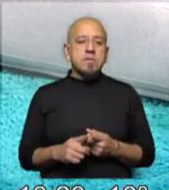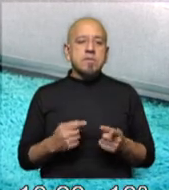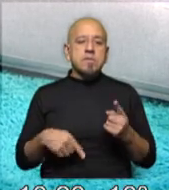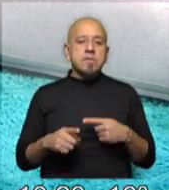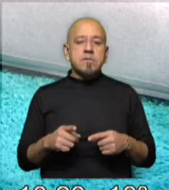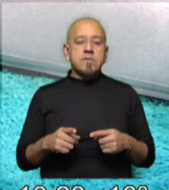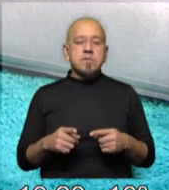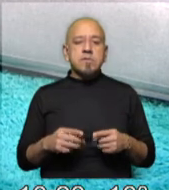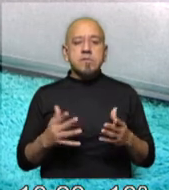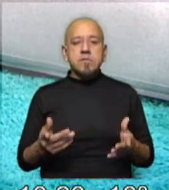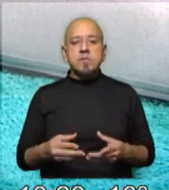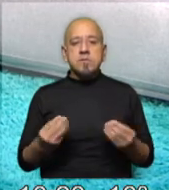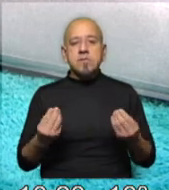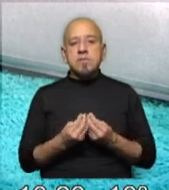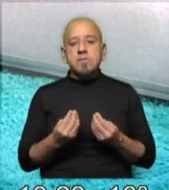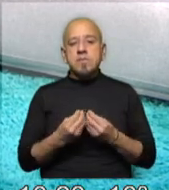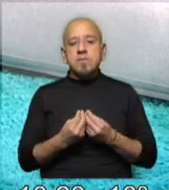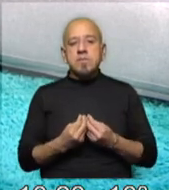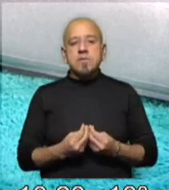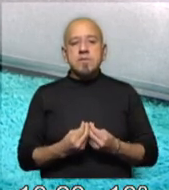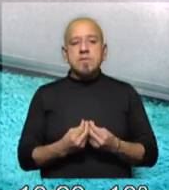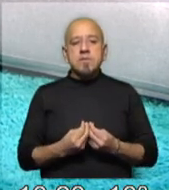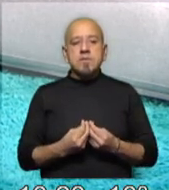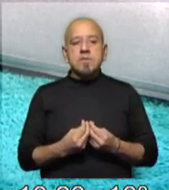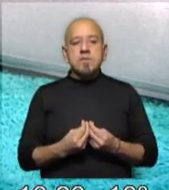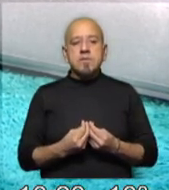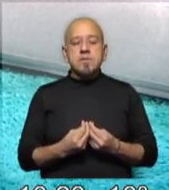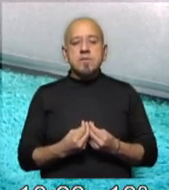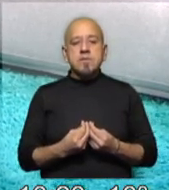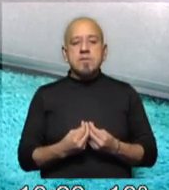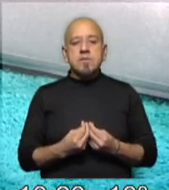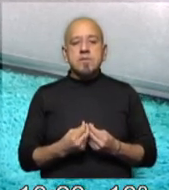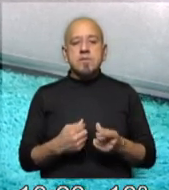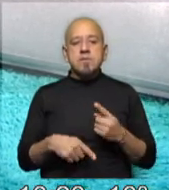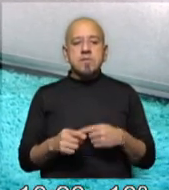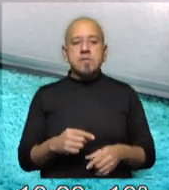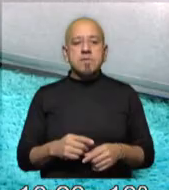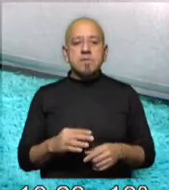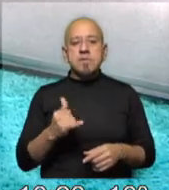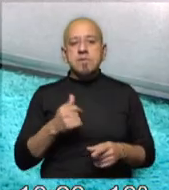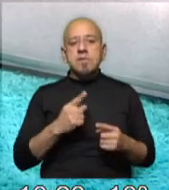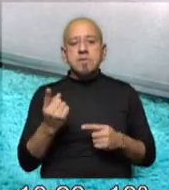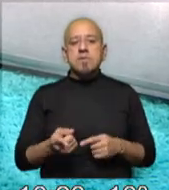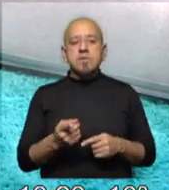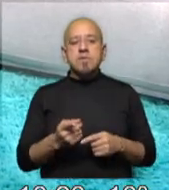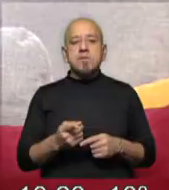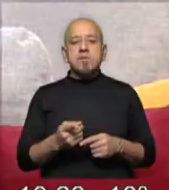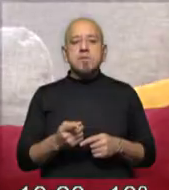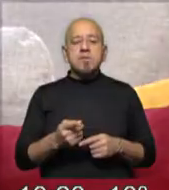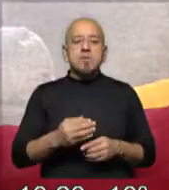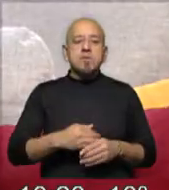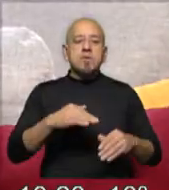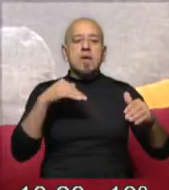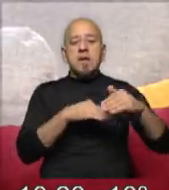programa con varios garages. Sí. Mario, Ciudad Viva, varios garages. Por lo menos dos. Muy bien. Yo a